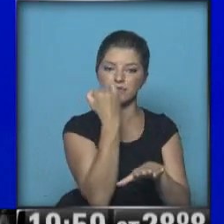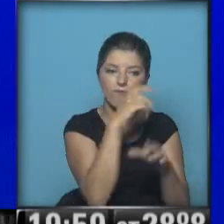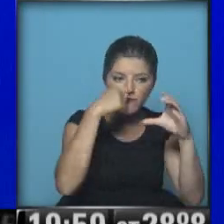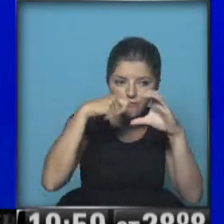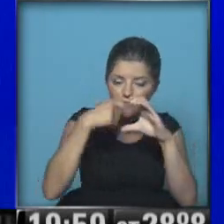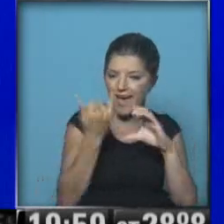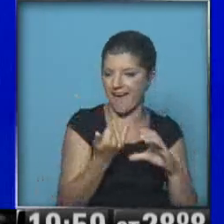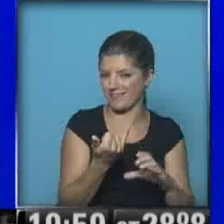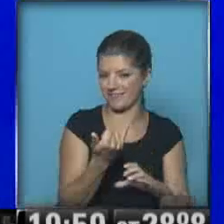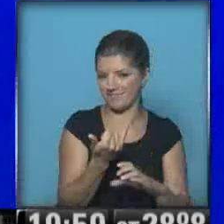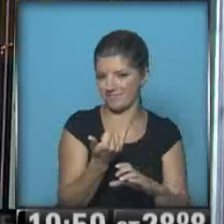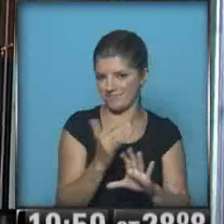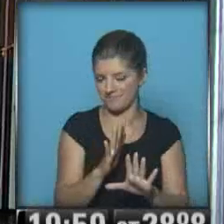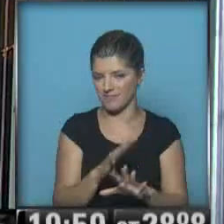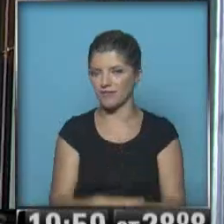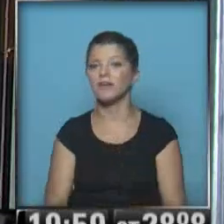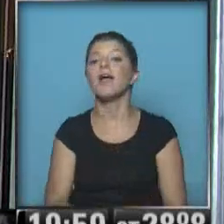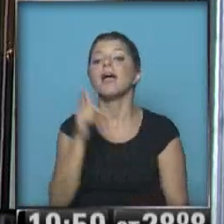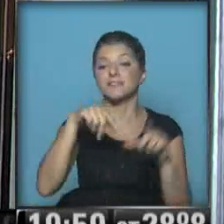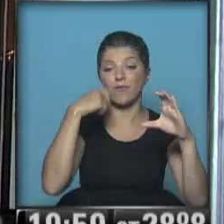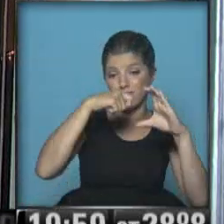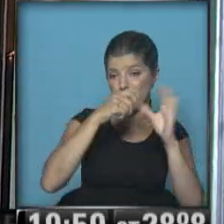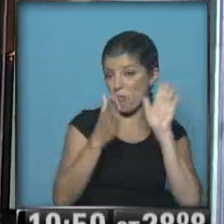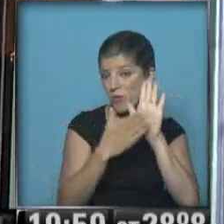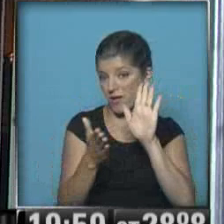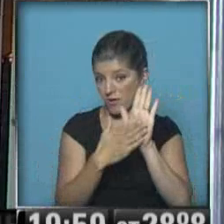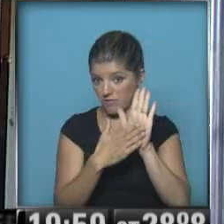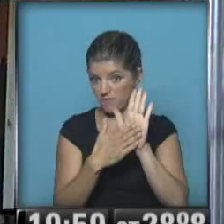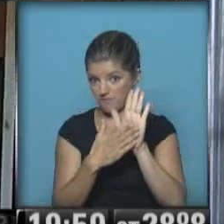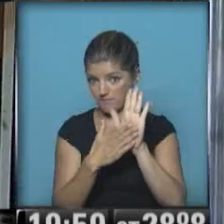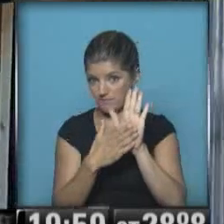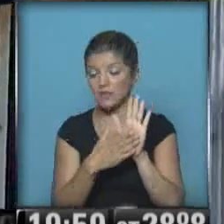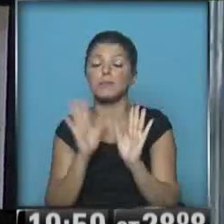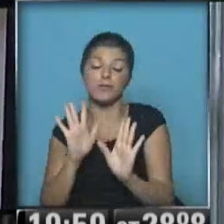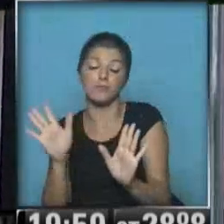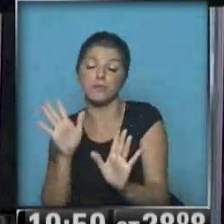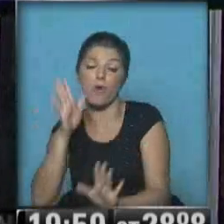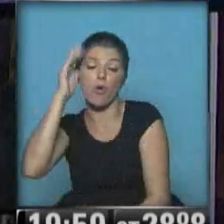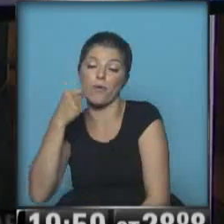teléfono celular. Claro. En este caso estaba como prueba este video. Así es. No alcanzó para el jurado.